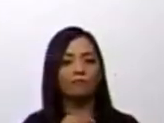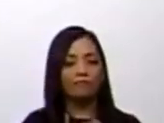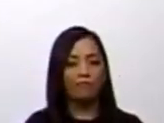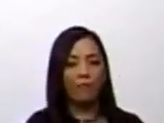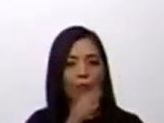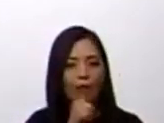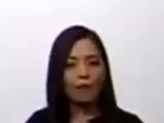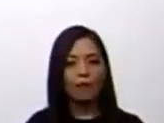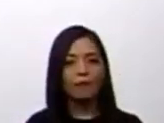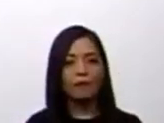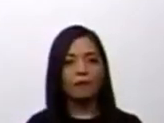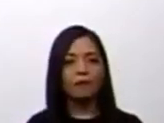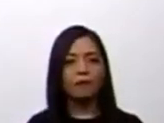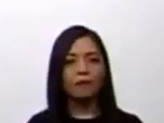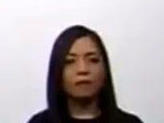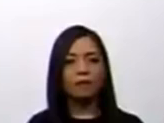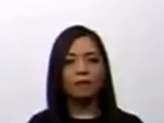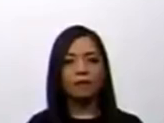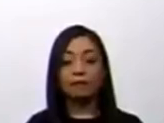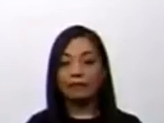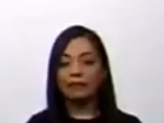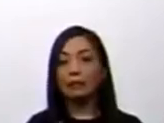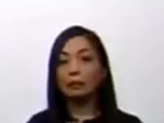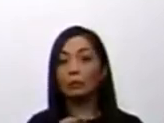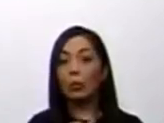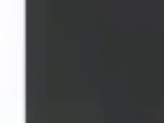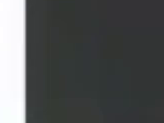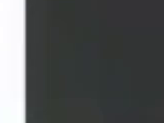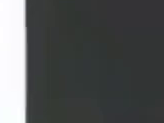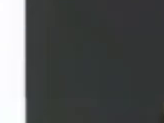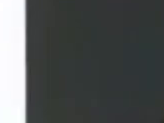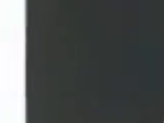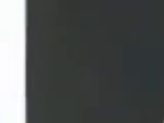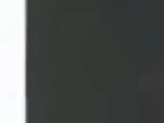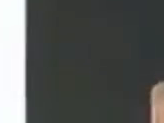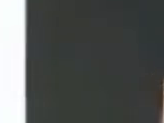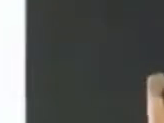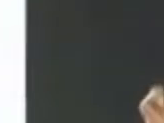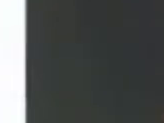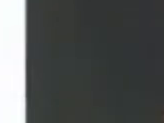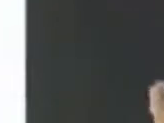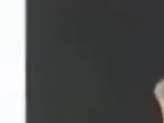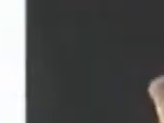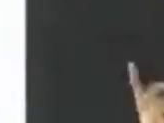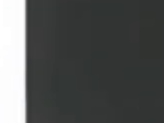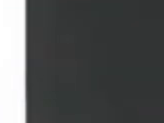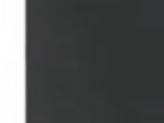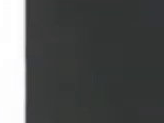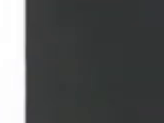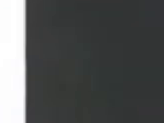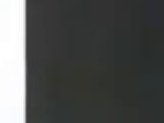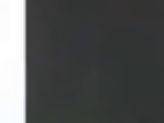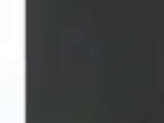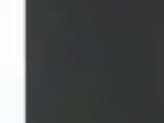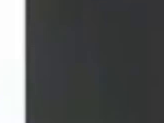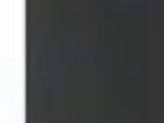ese estado, dando así más herramientas a la sociedad para emitir su voto. En Nuevo León, uno de los estados donde más está en juego en este